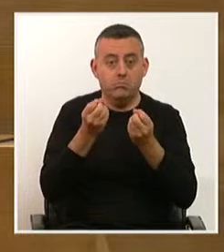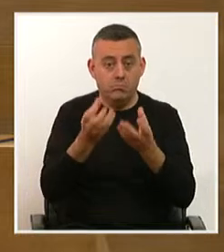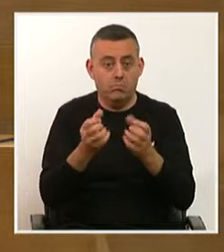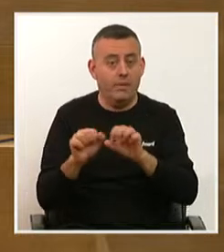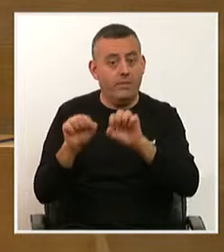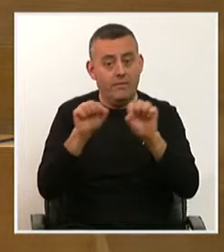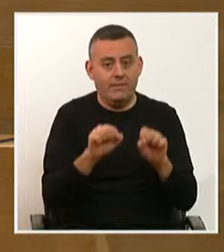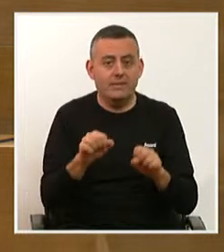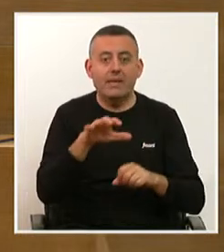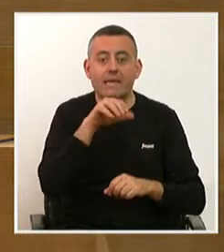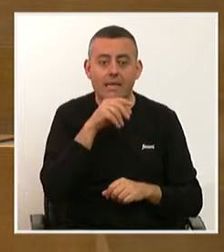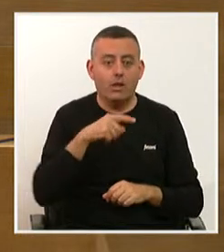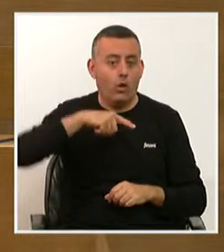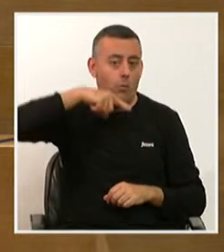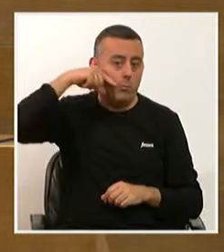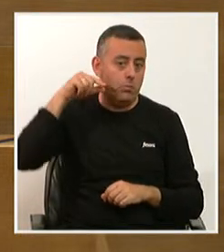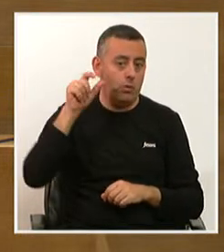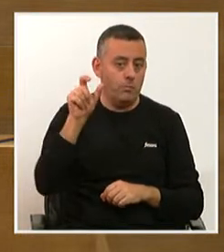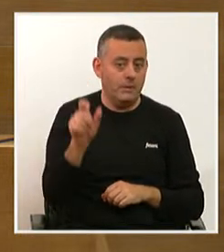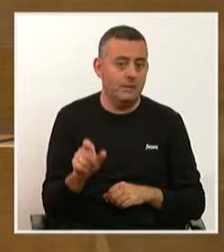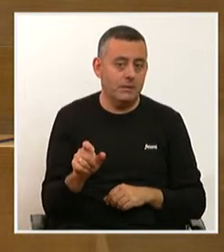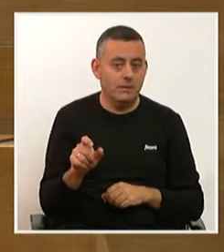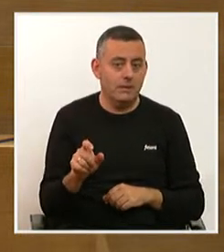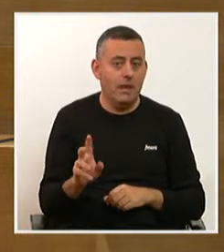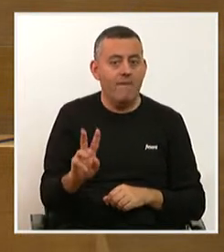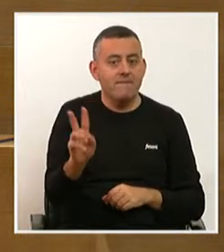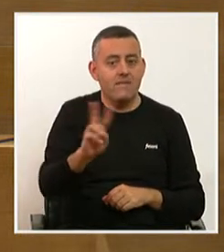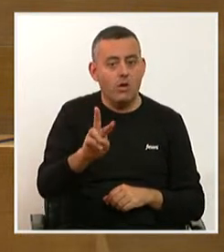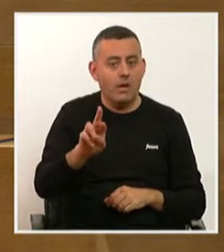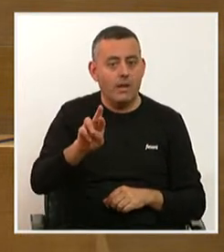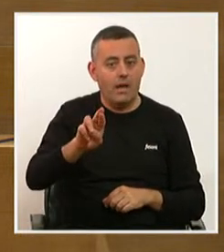parlamentario compromís La ilustre diputada Verónica